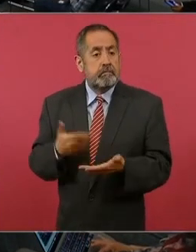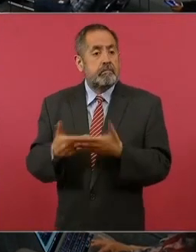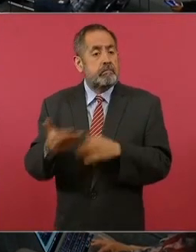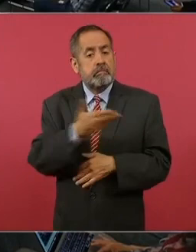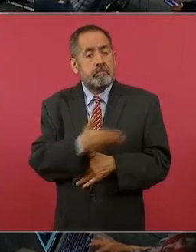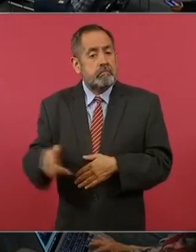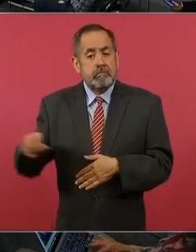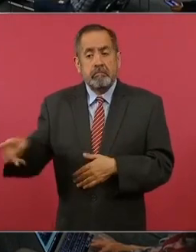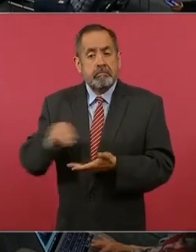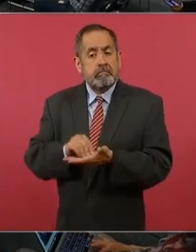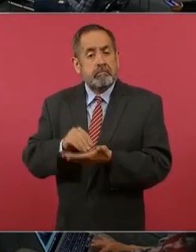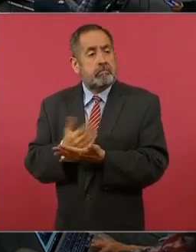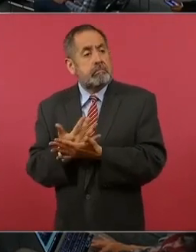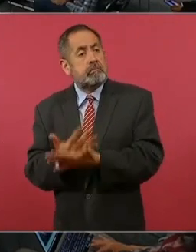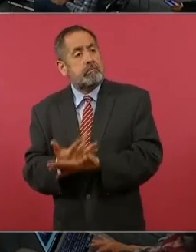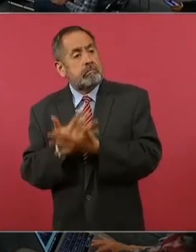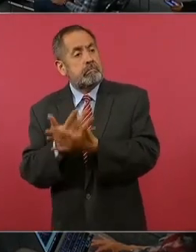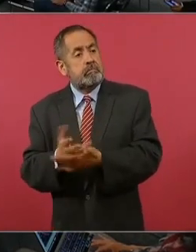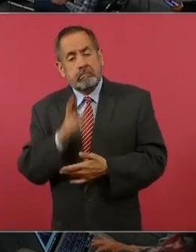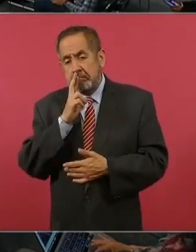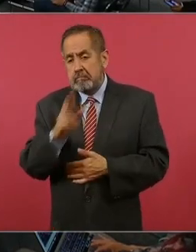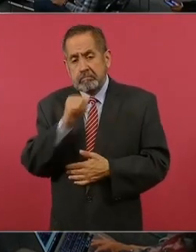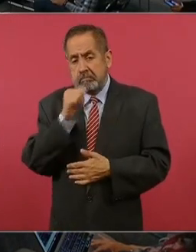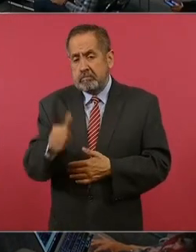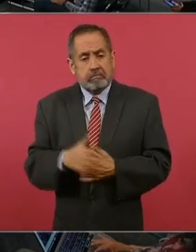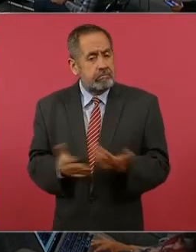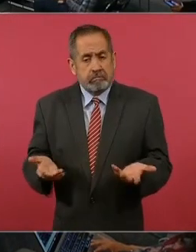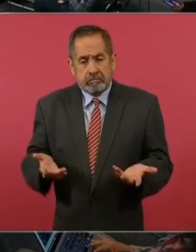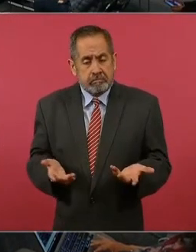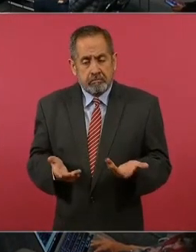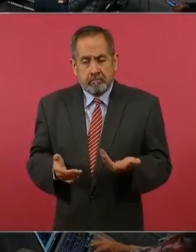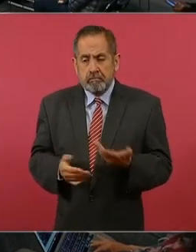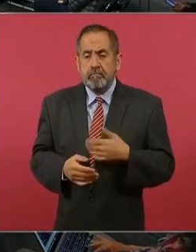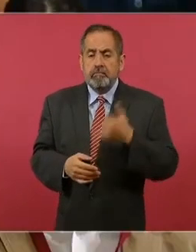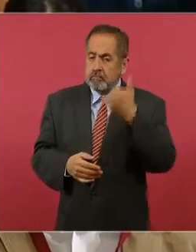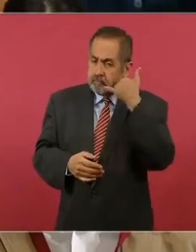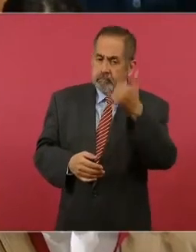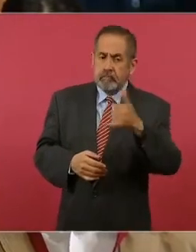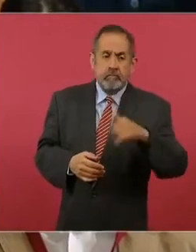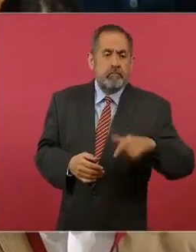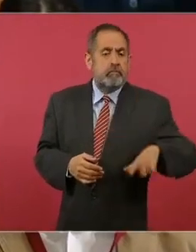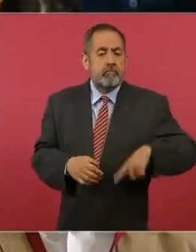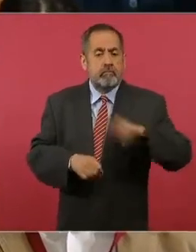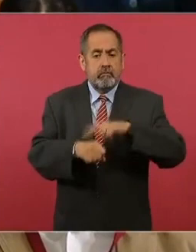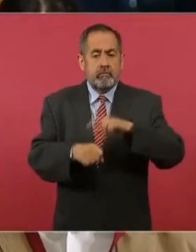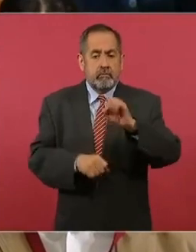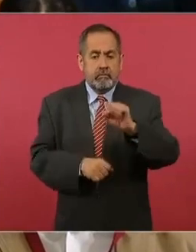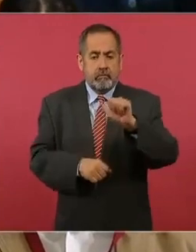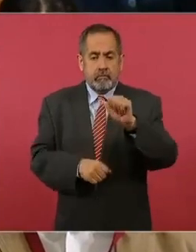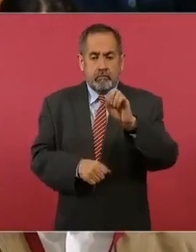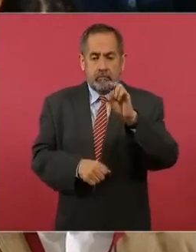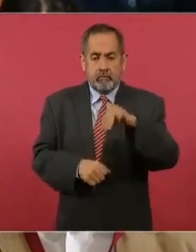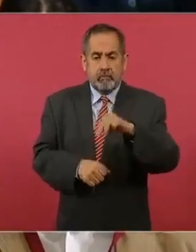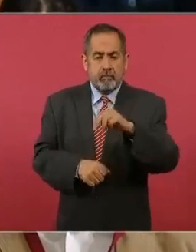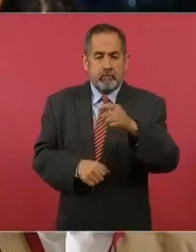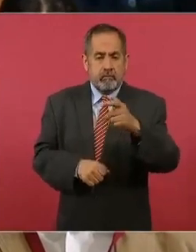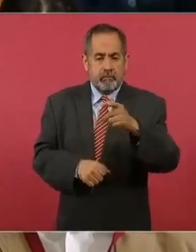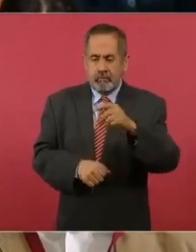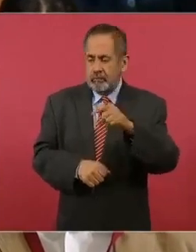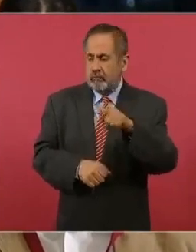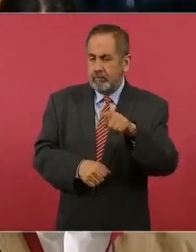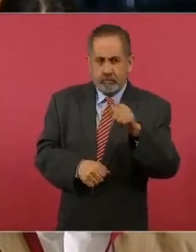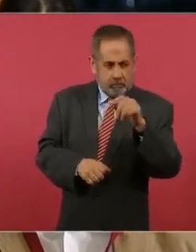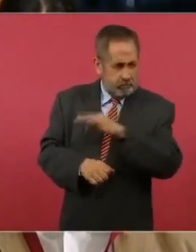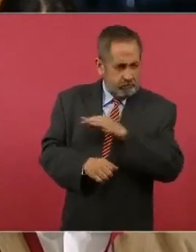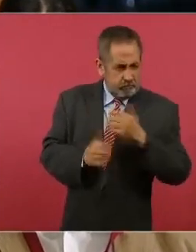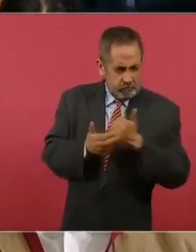Leoncio sigue esperando una solución favorable. Usted llamó al gobernador Salomón Jara y le preguntó que si podía ayudar en el caso del